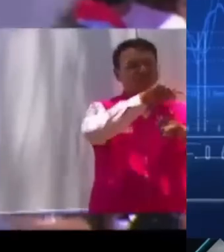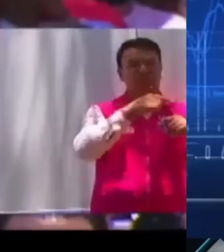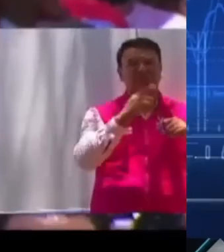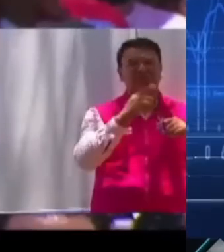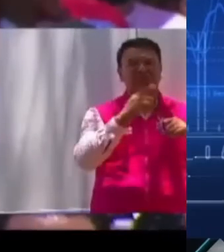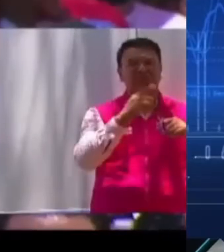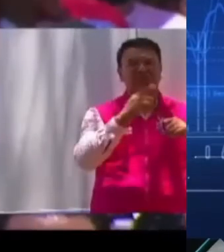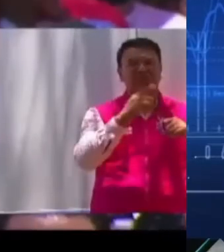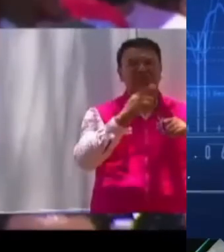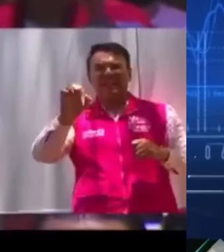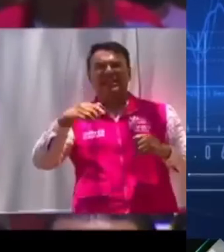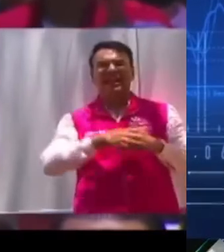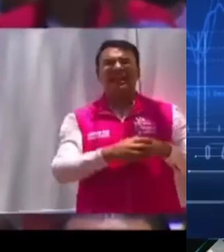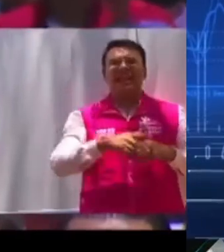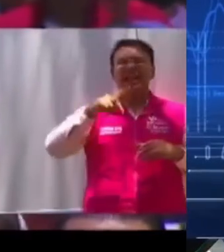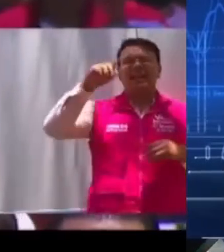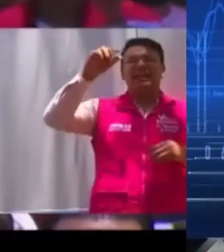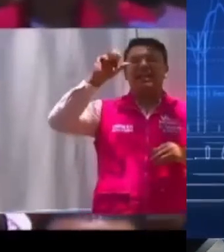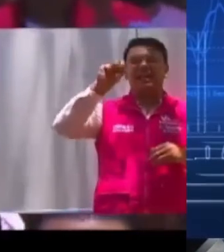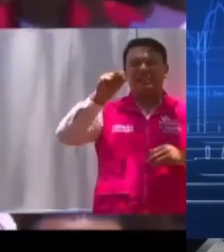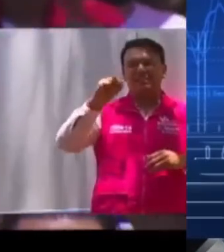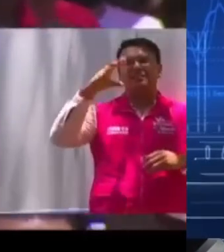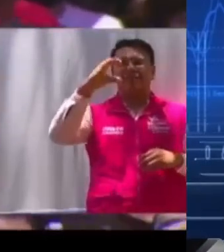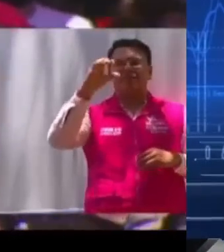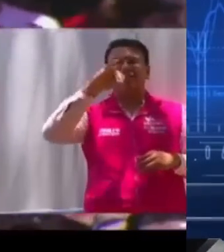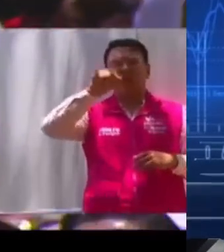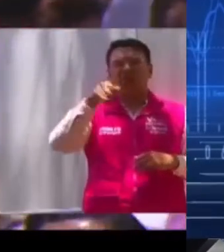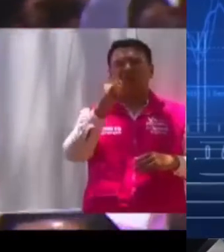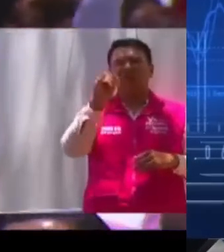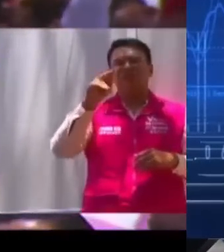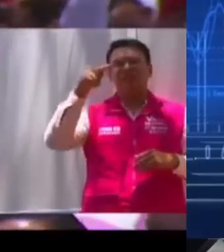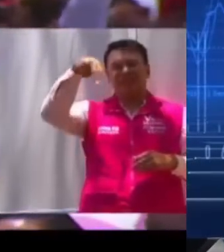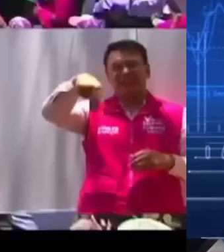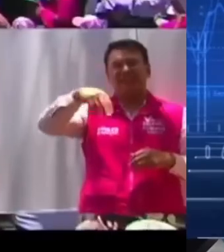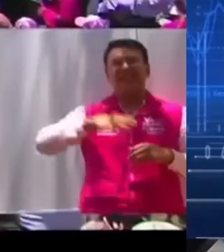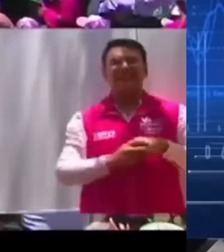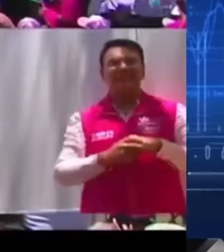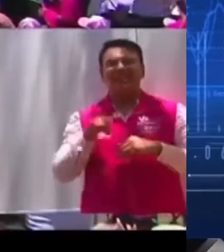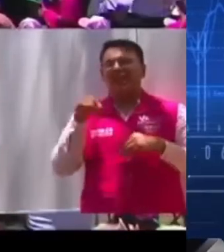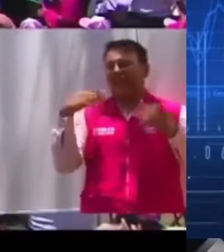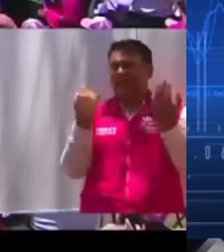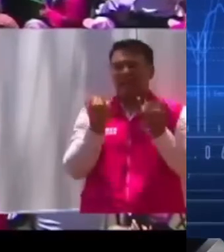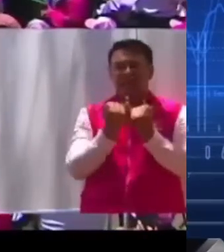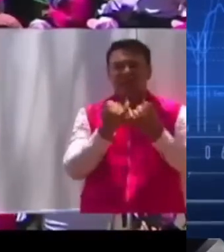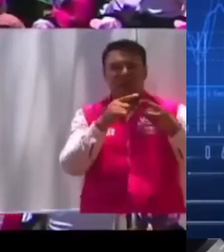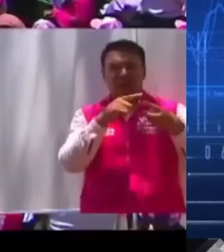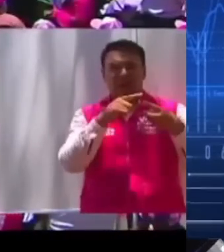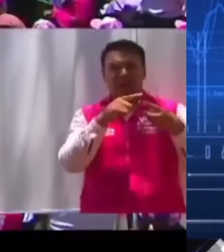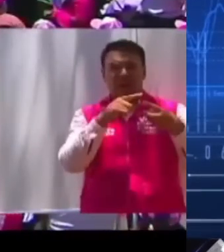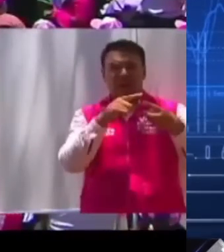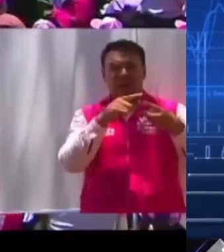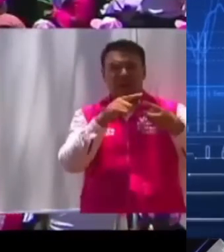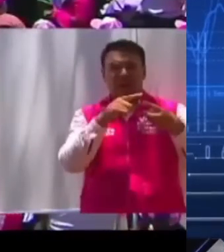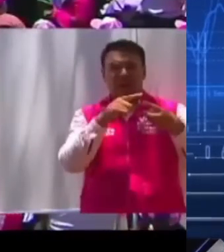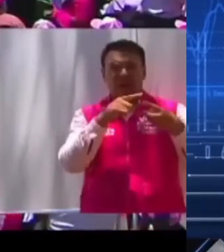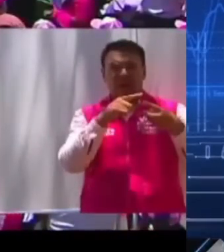la suprema corte de justicia de la nación tiene en el respaldo ciudadano de la marea roja hoy El